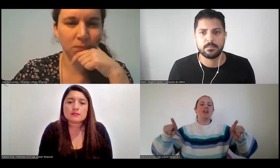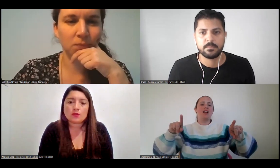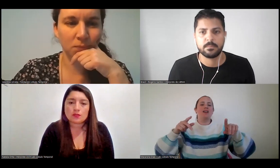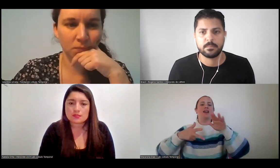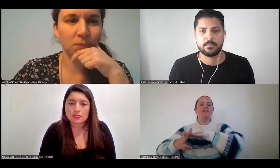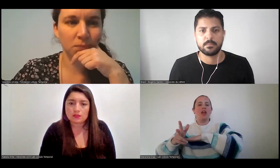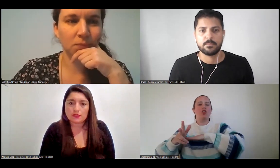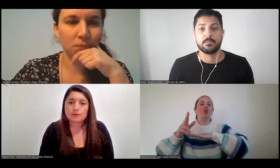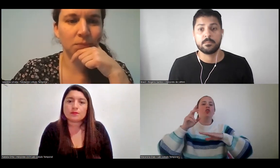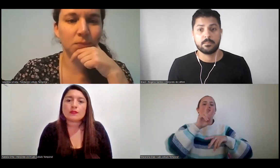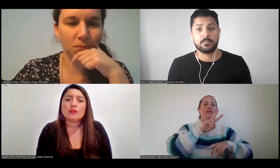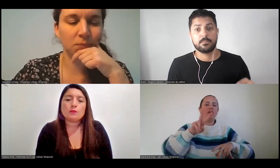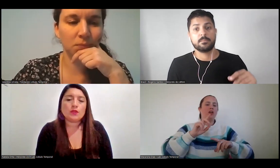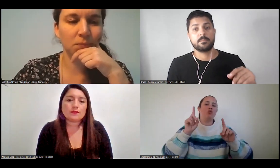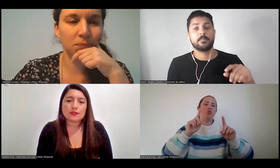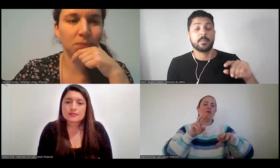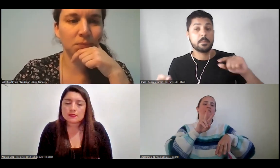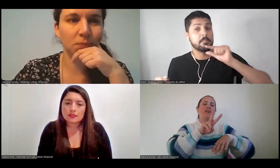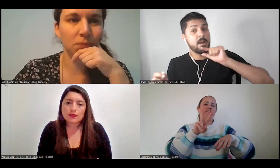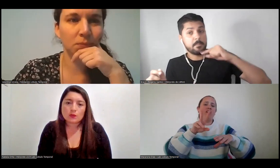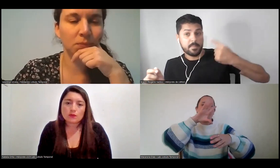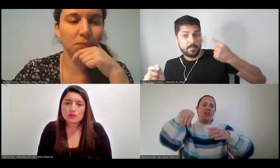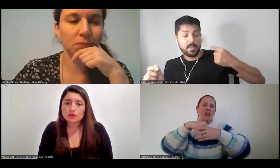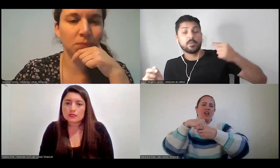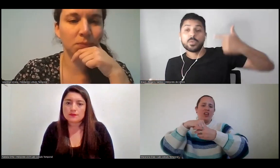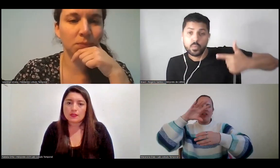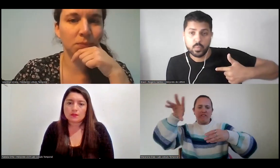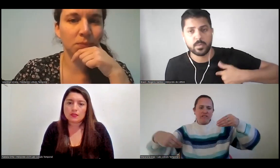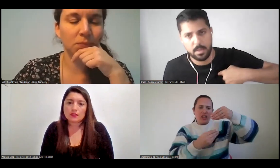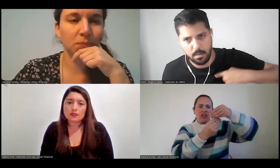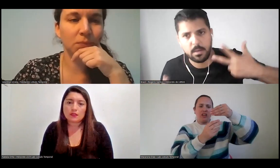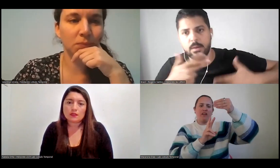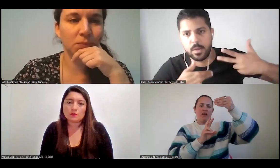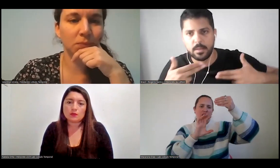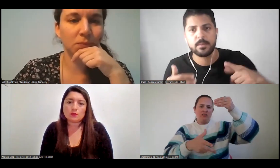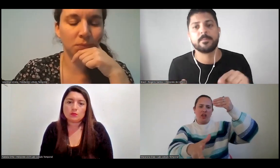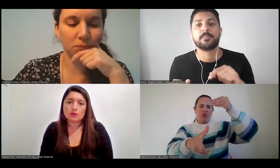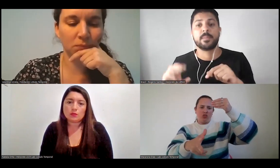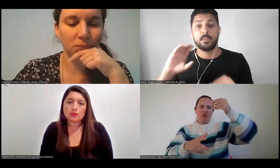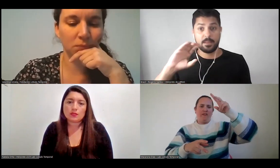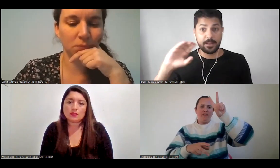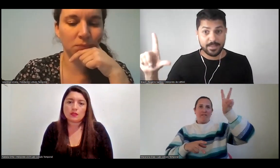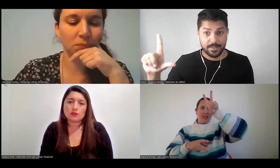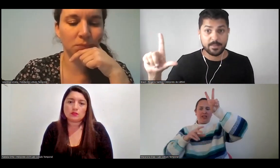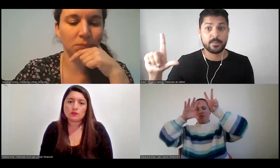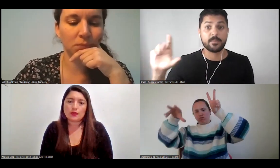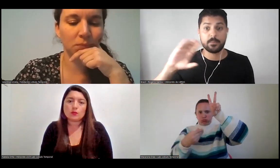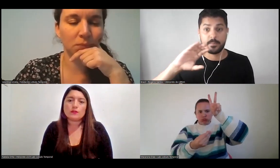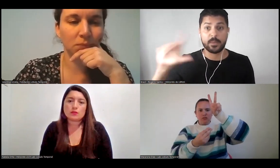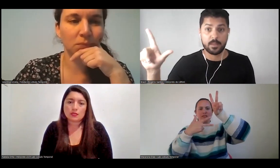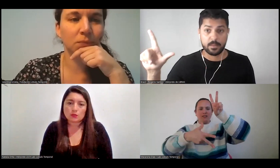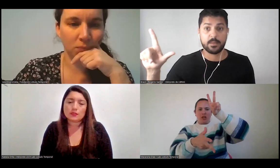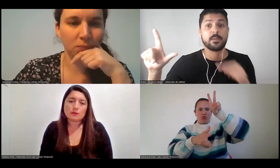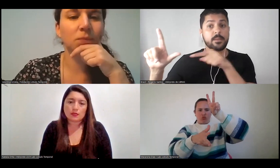Después de Maca sigo yo, dice Carolina. Bueno, la diferencia entre el vernáculo visual y los clasificadores es que, bueno, uno incluye al otro, el